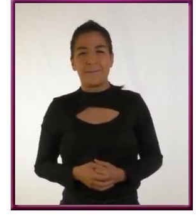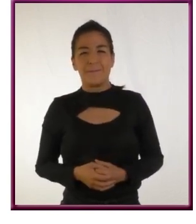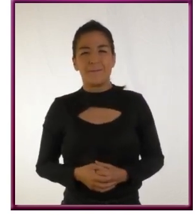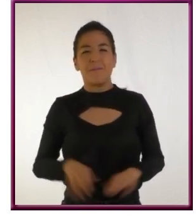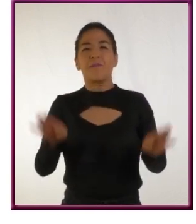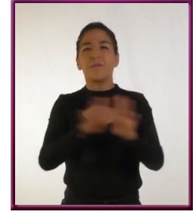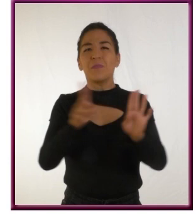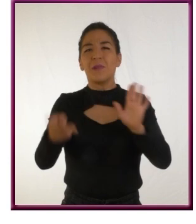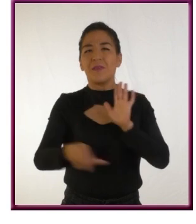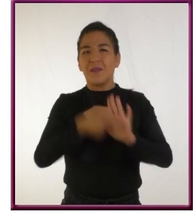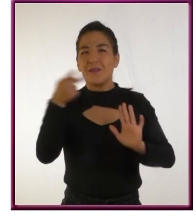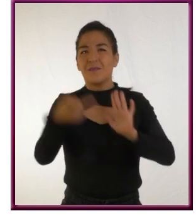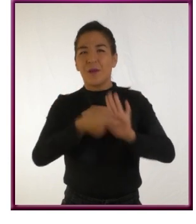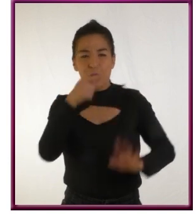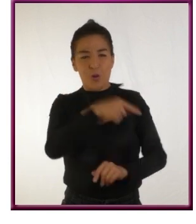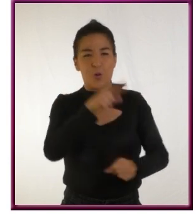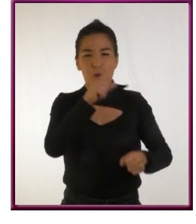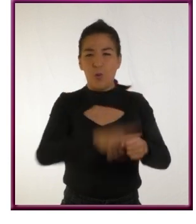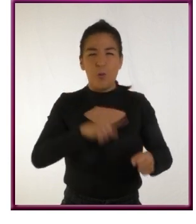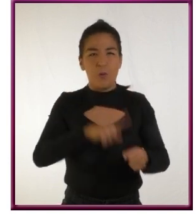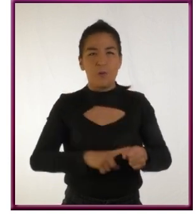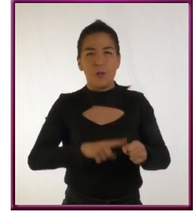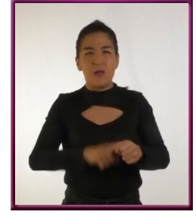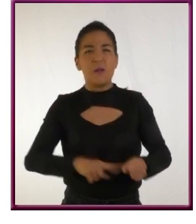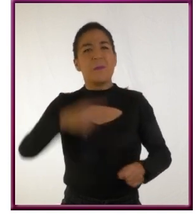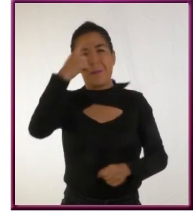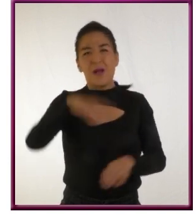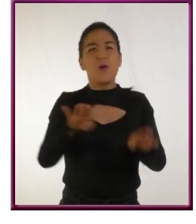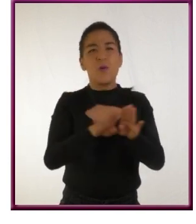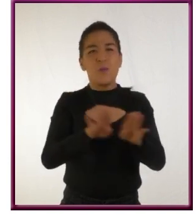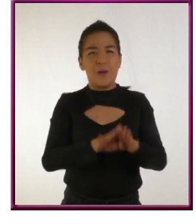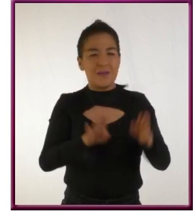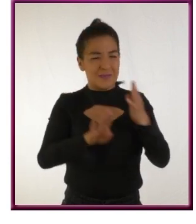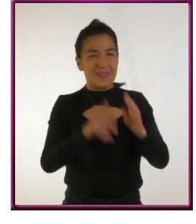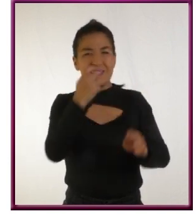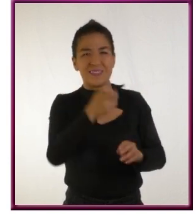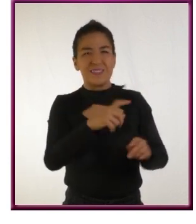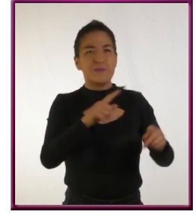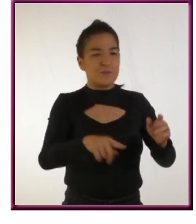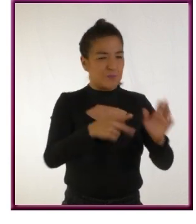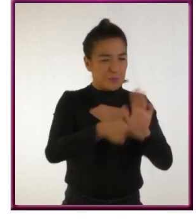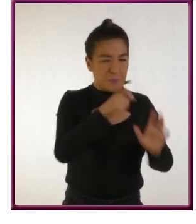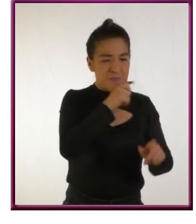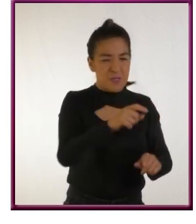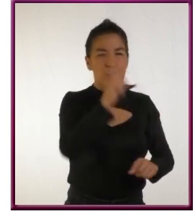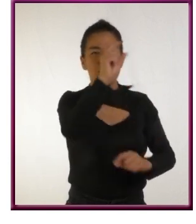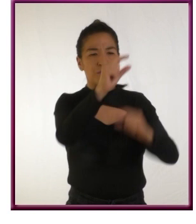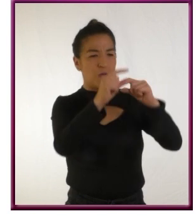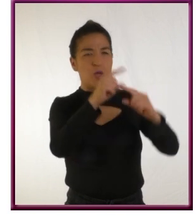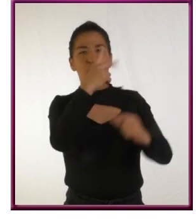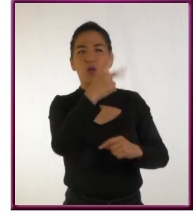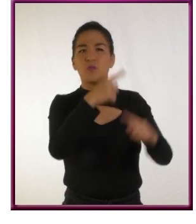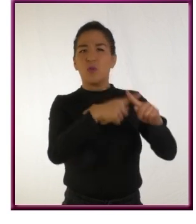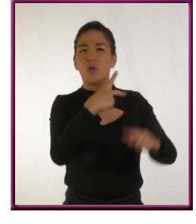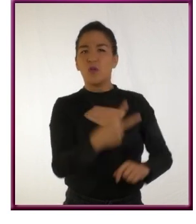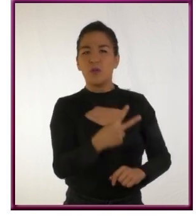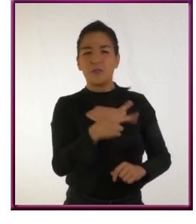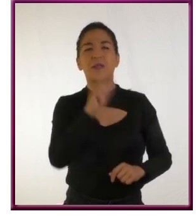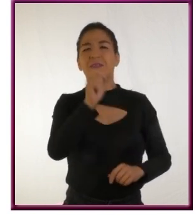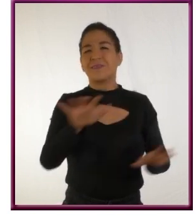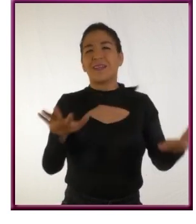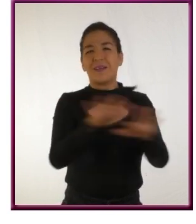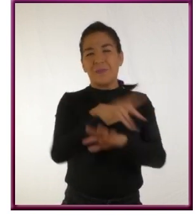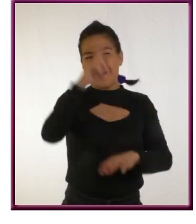se repiten los colores, pero entonces para que no se repitan en los cuadritos de 2x2 intercambiamos un